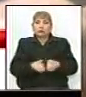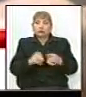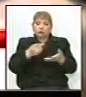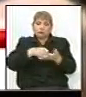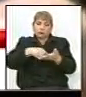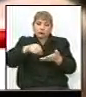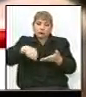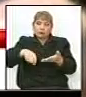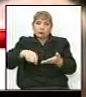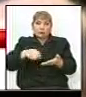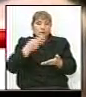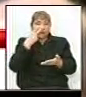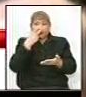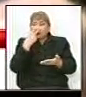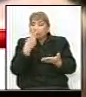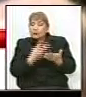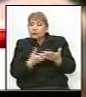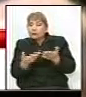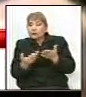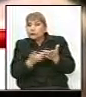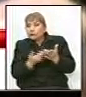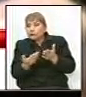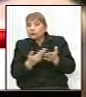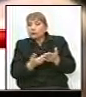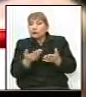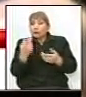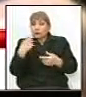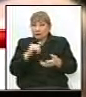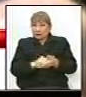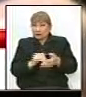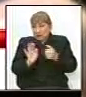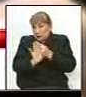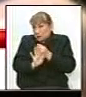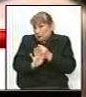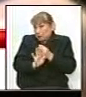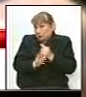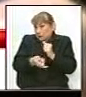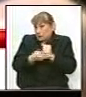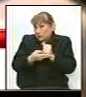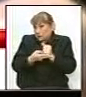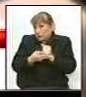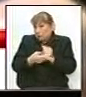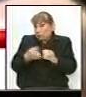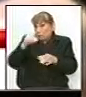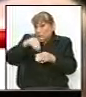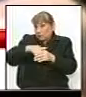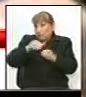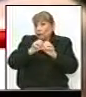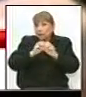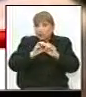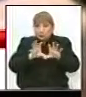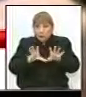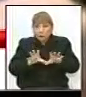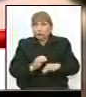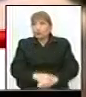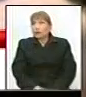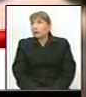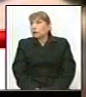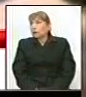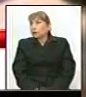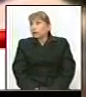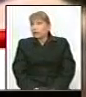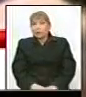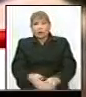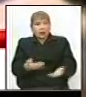firmas, ¿para qué? Para brindar las garantías para un proceso transparente, que viene